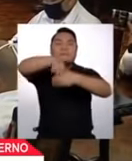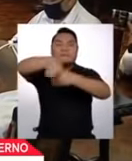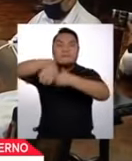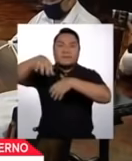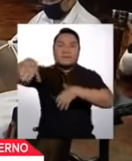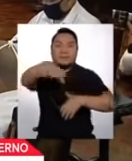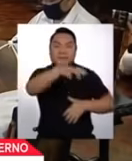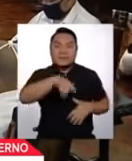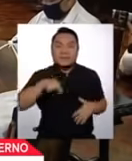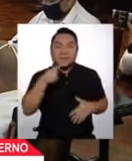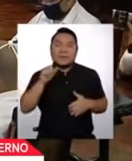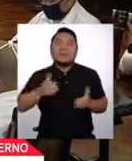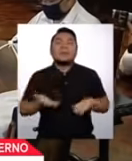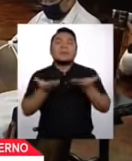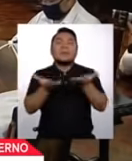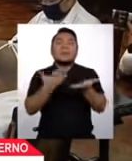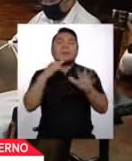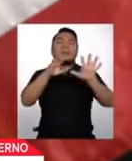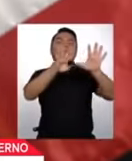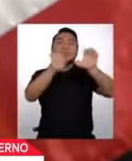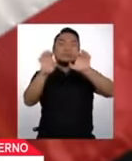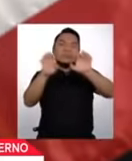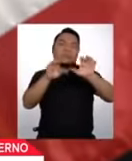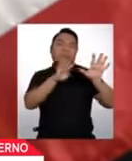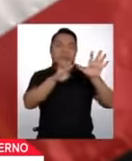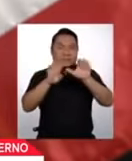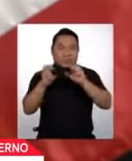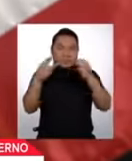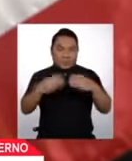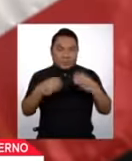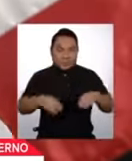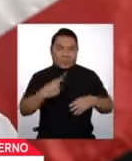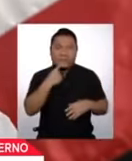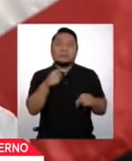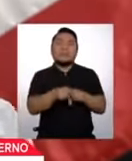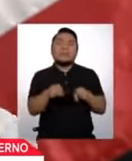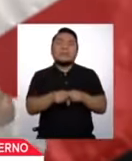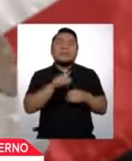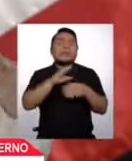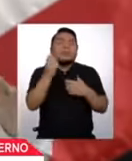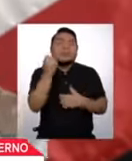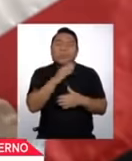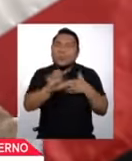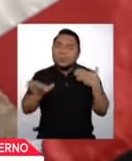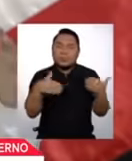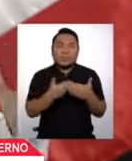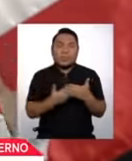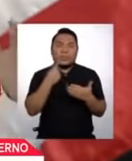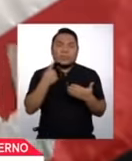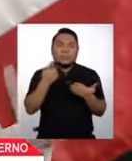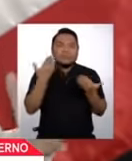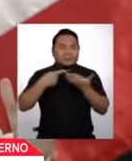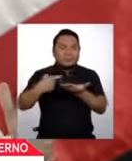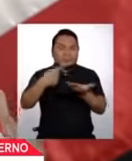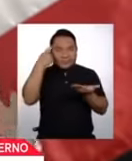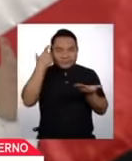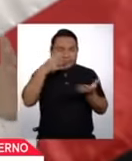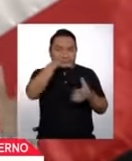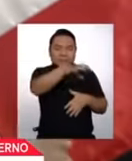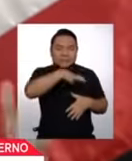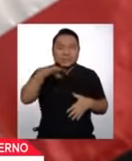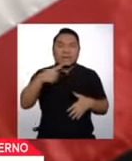propuso establecer 900 mercados itinerantes, así, cumpliendo todas las condiciones mínimas